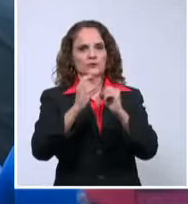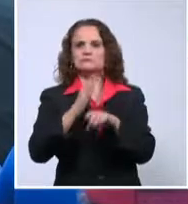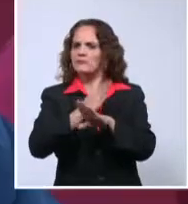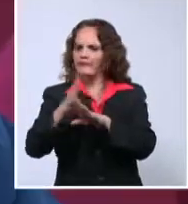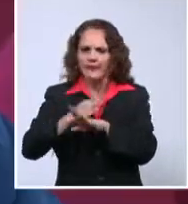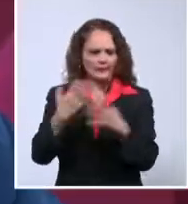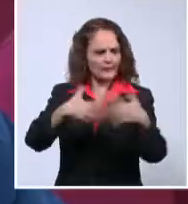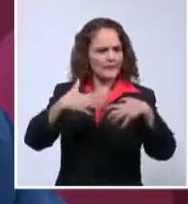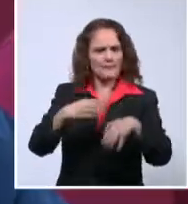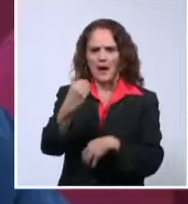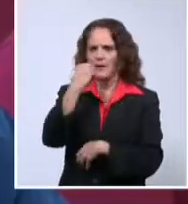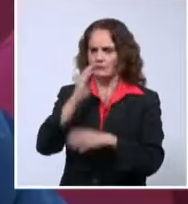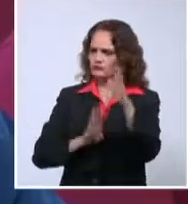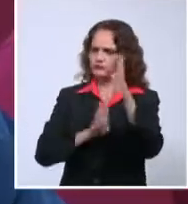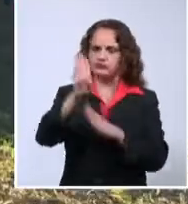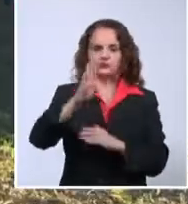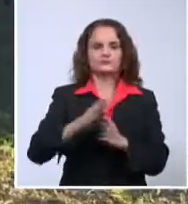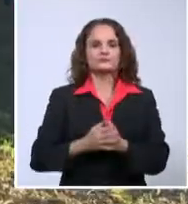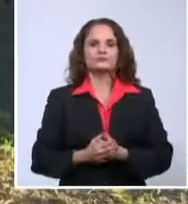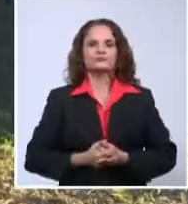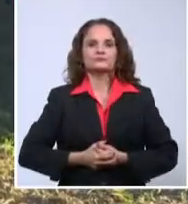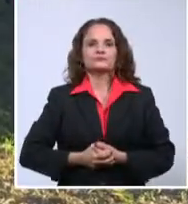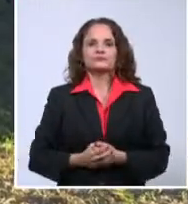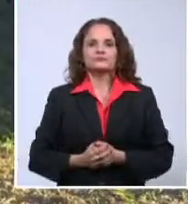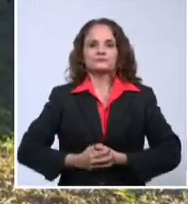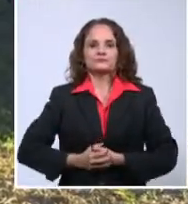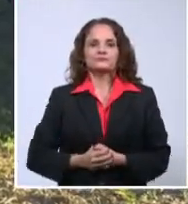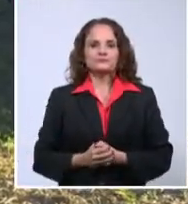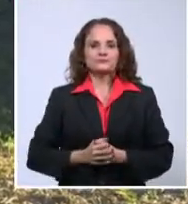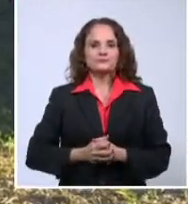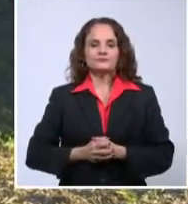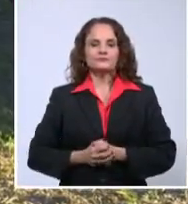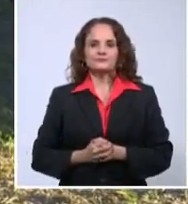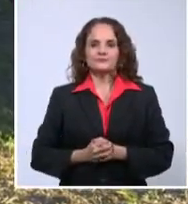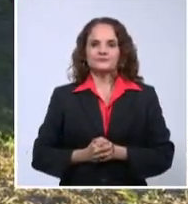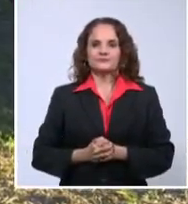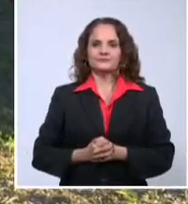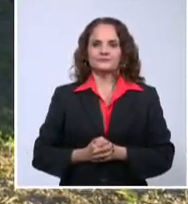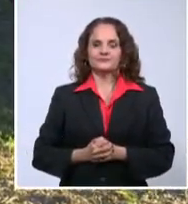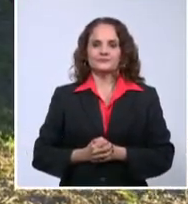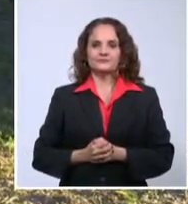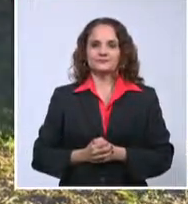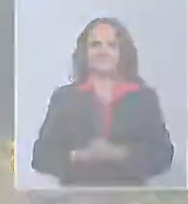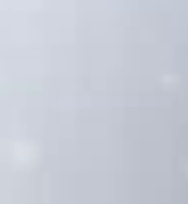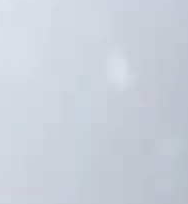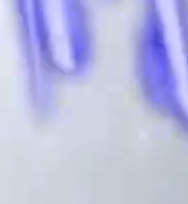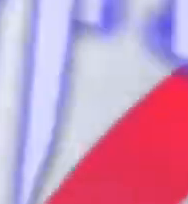desarrollo. En Gran Macatiusca, León, Sistema Informativo de la Televisión Cubana.